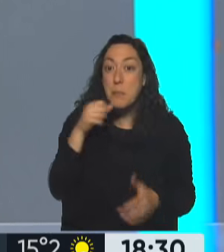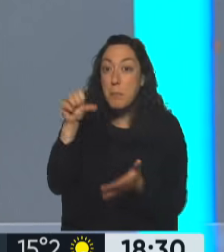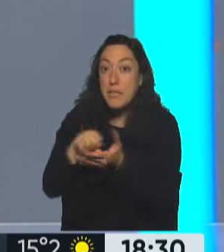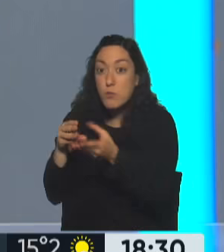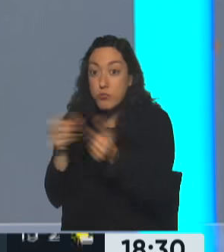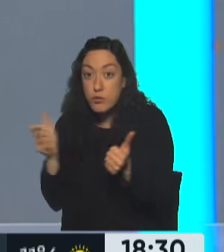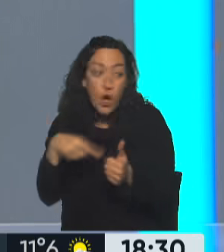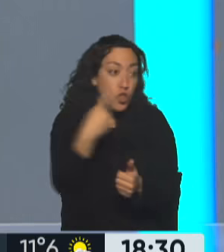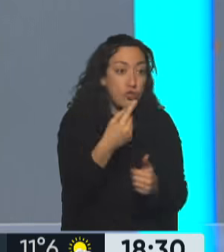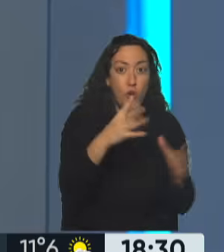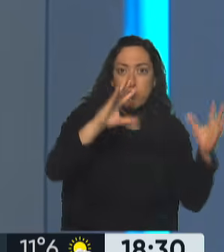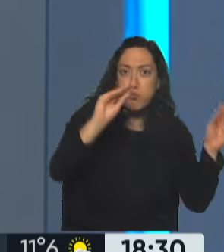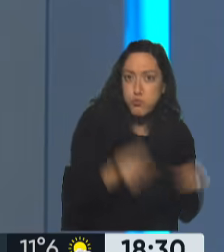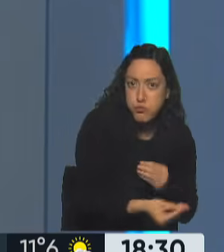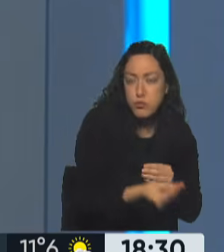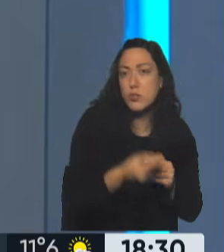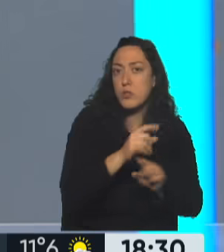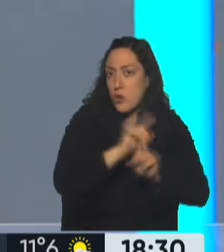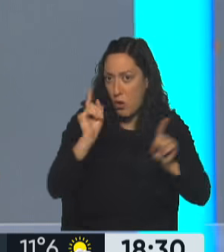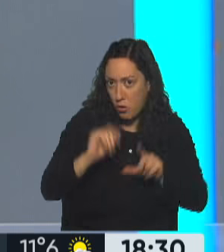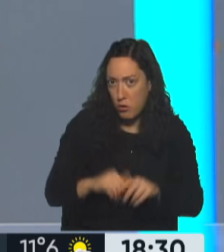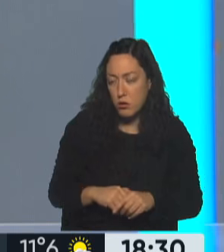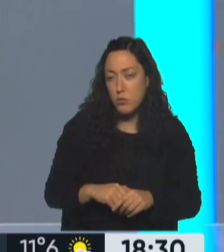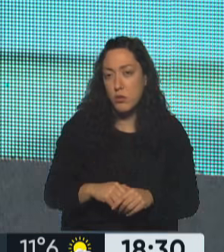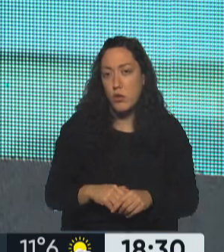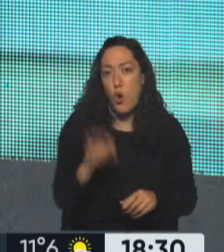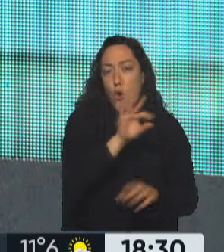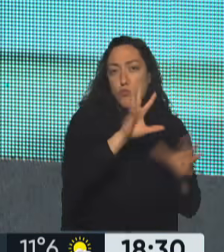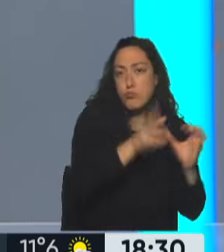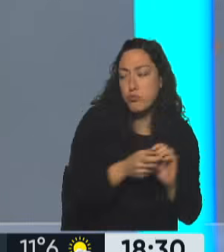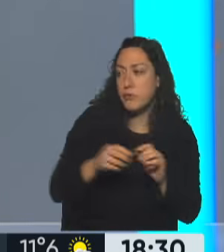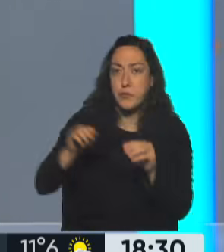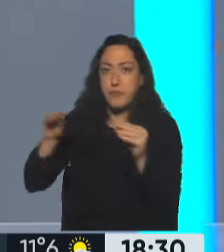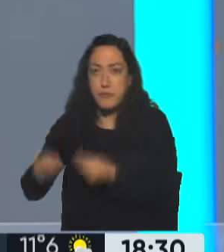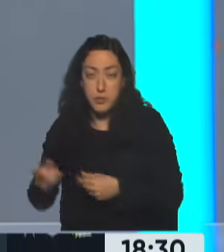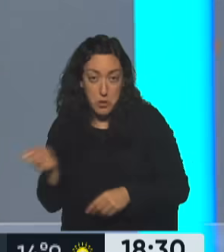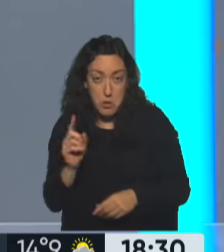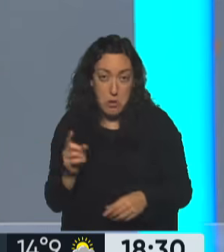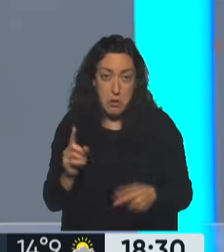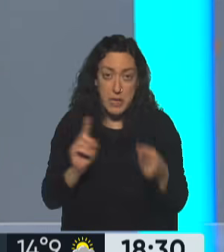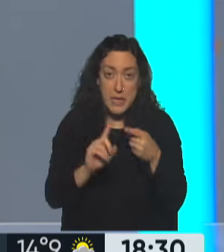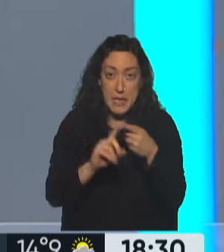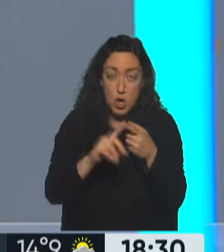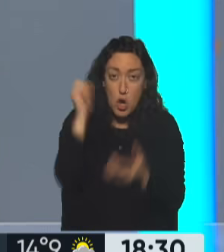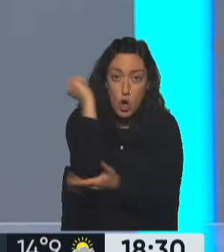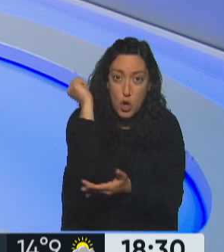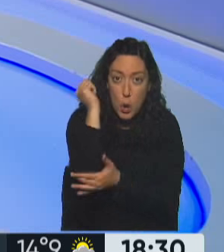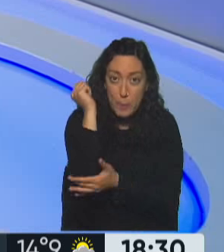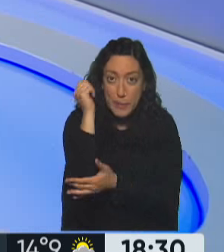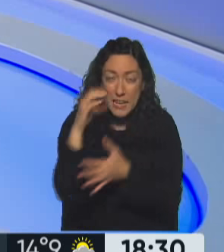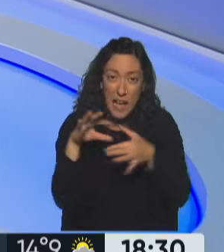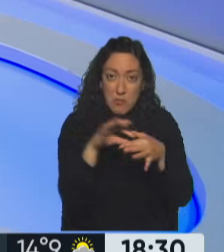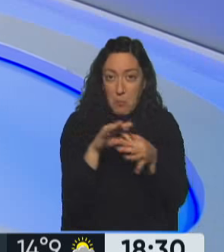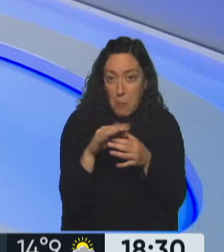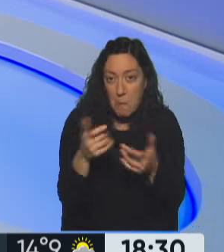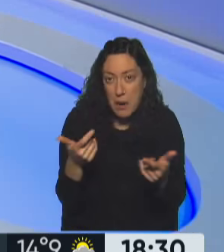no se fundía. No se fundía. Hoy eso cambió. La interdependencia económica era Sí. muy baja. Bueno, hoy entre